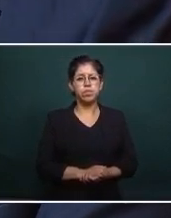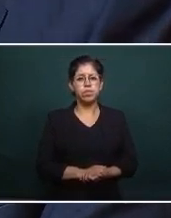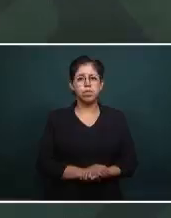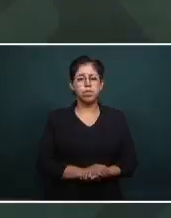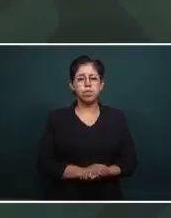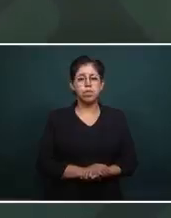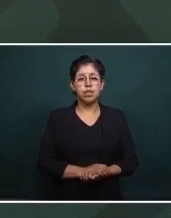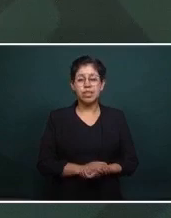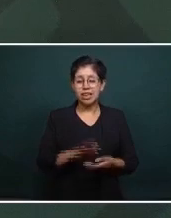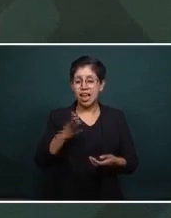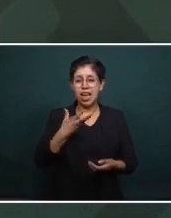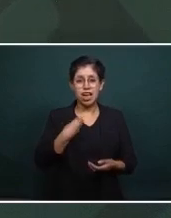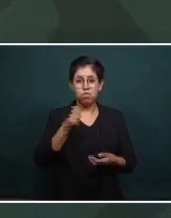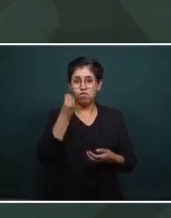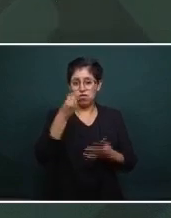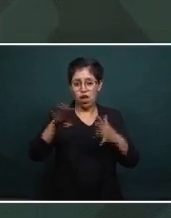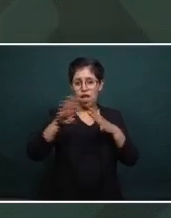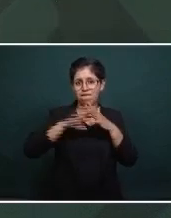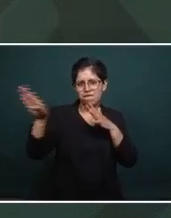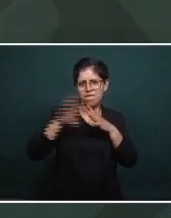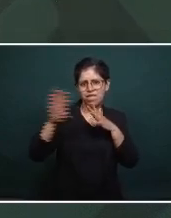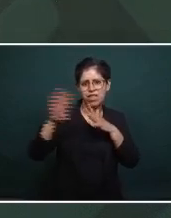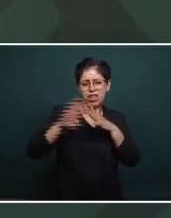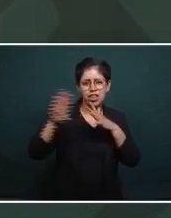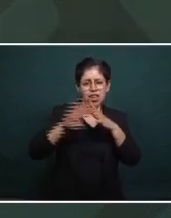el mayor número de migrantes